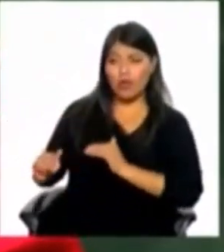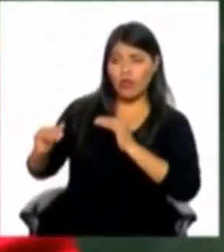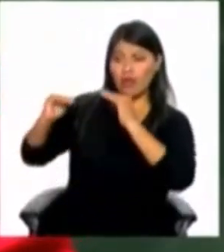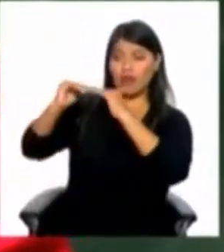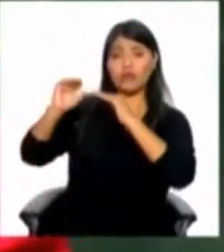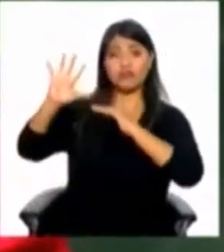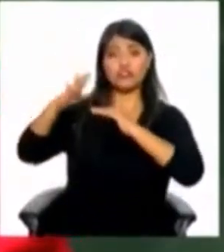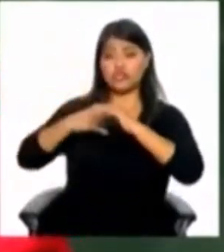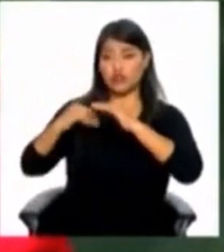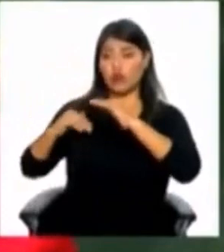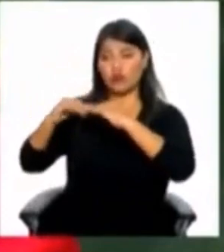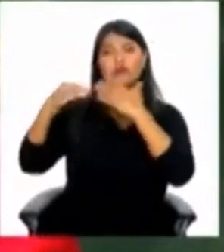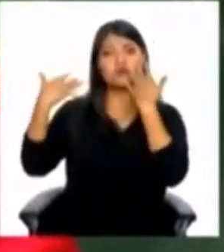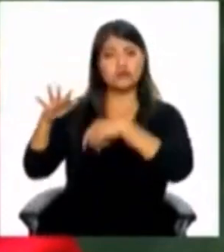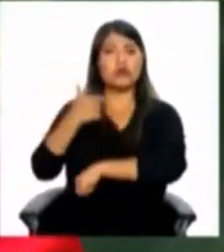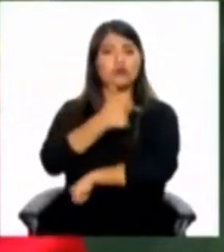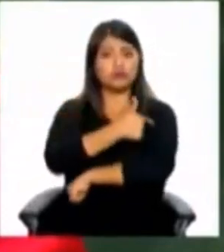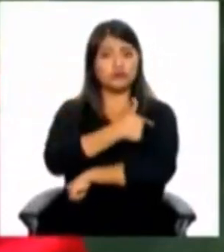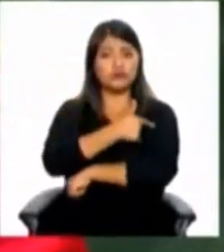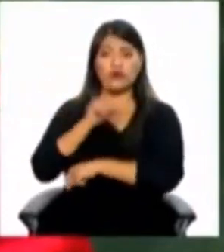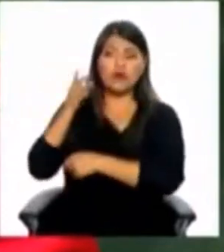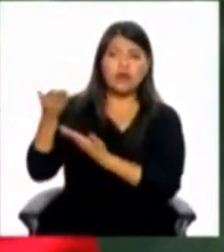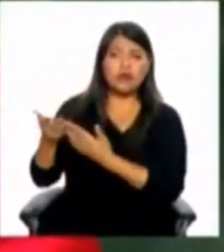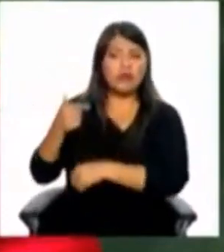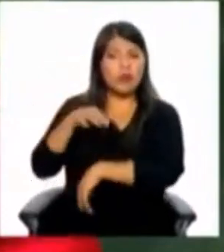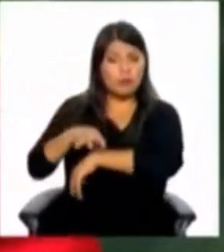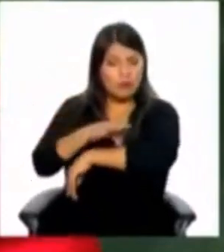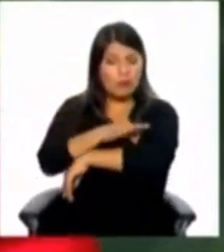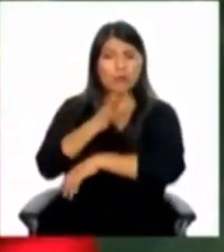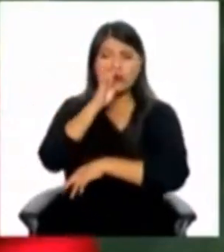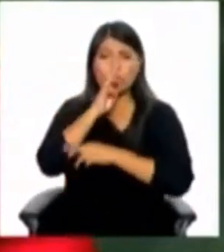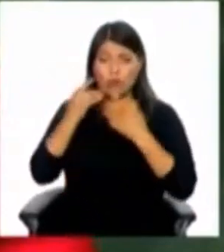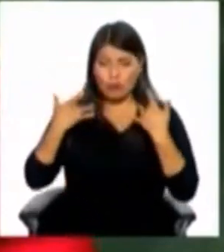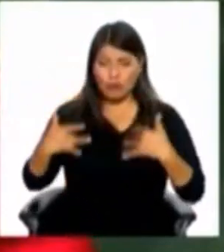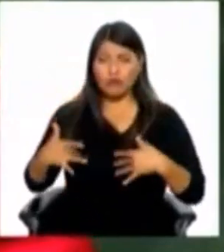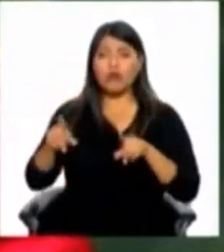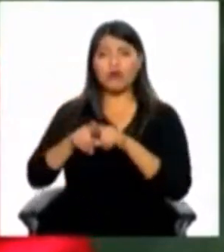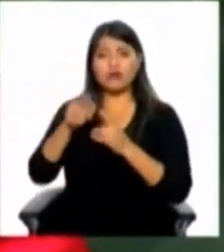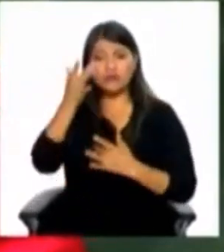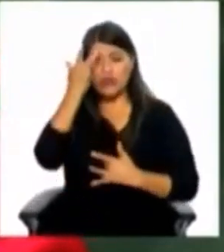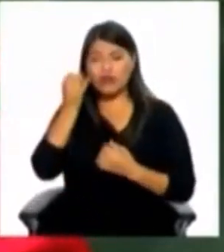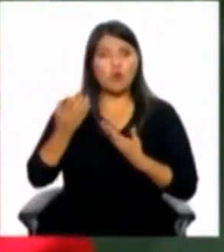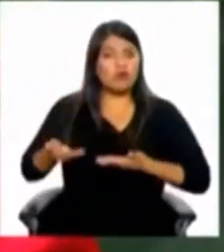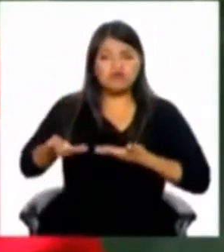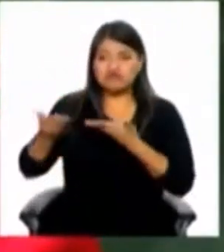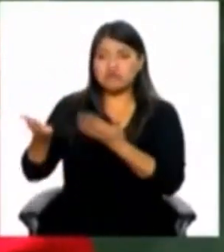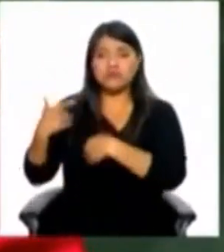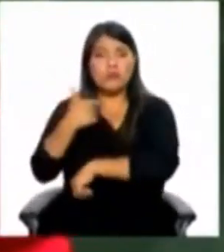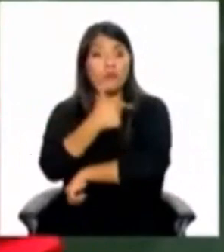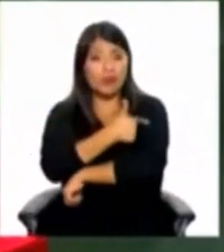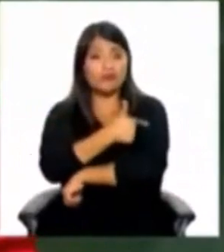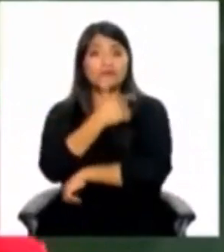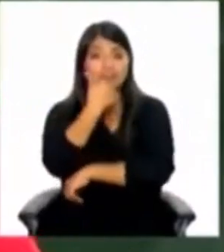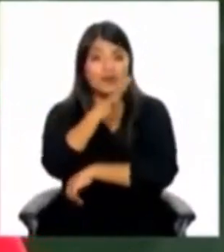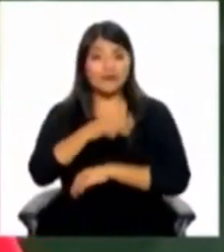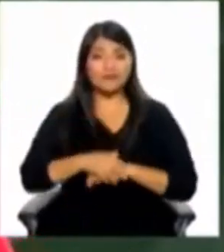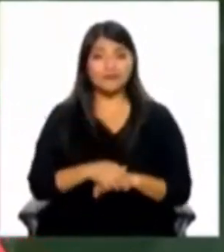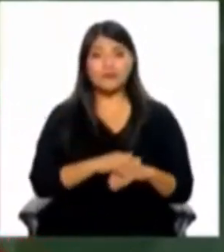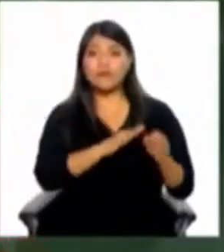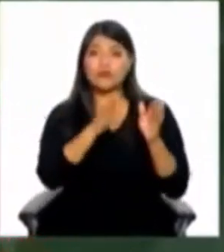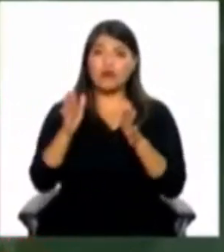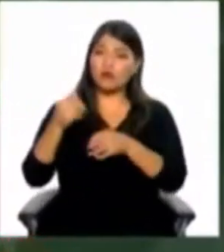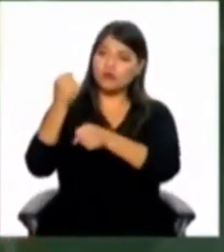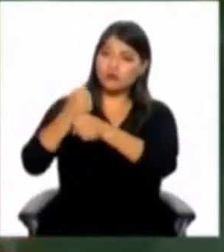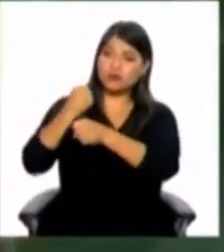contra la polio, el sarampión, y continuamos sin descanso en el destrave de proyectos de